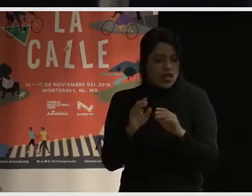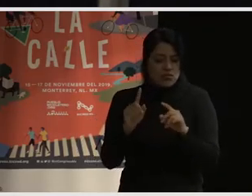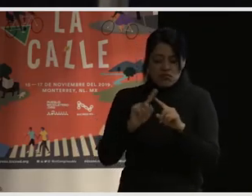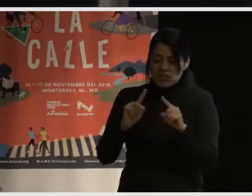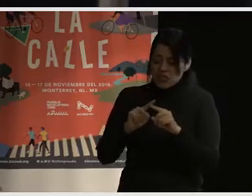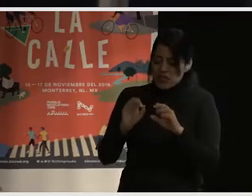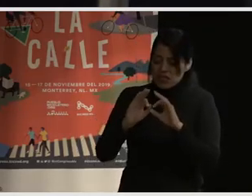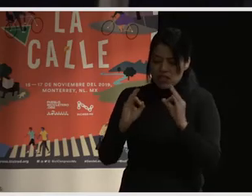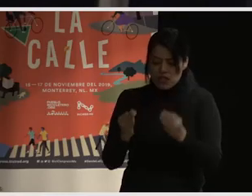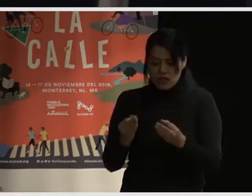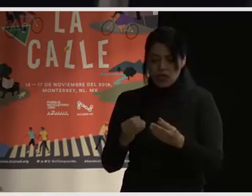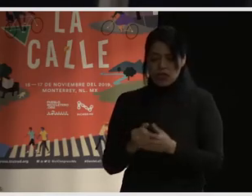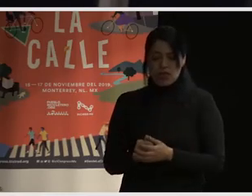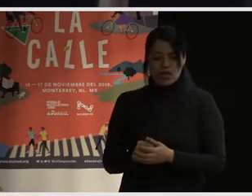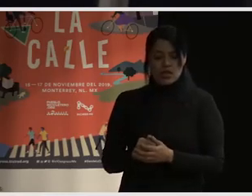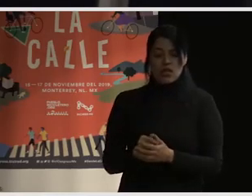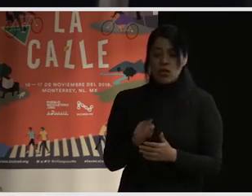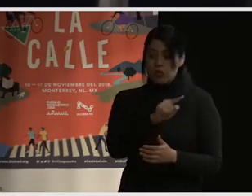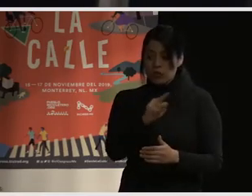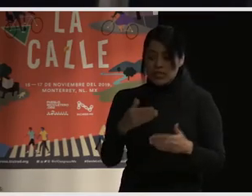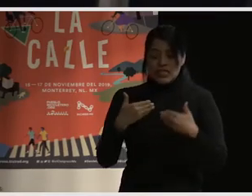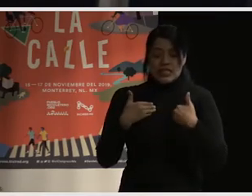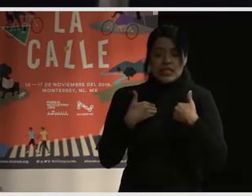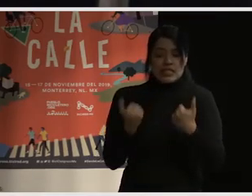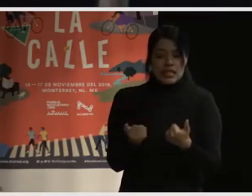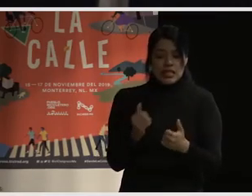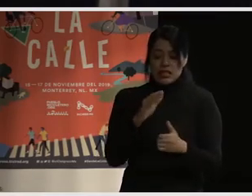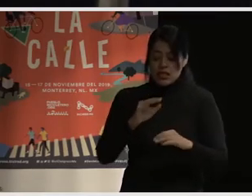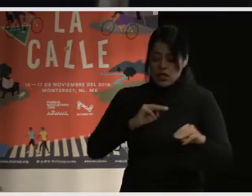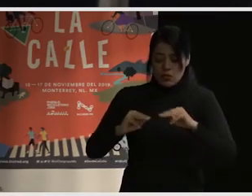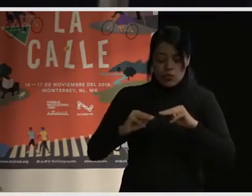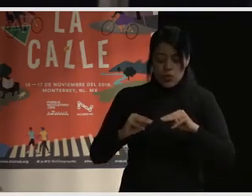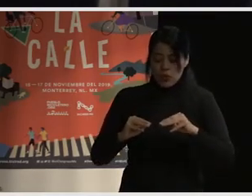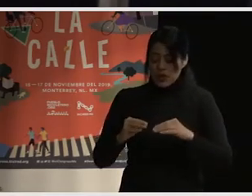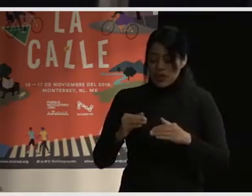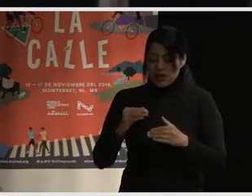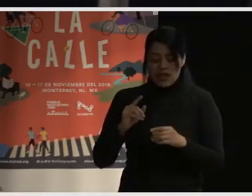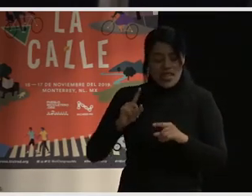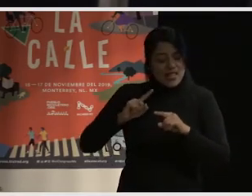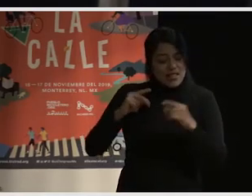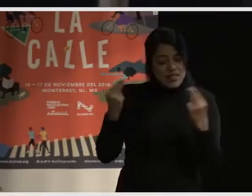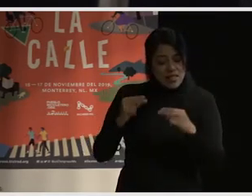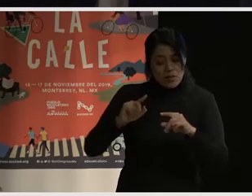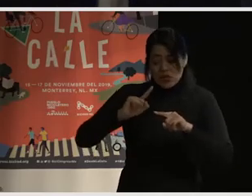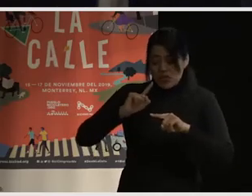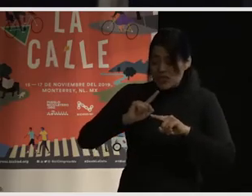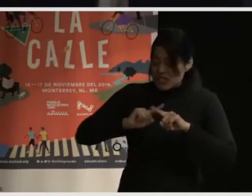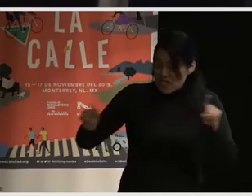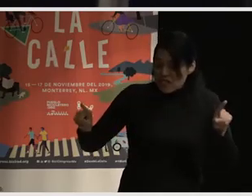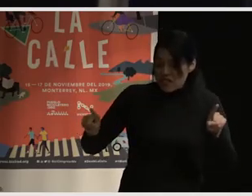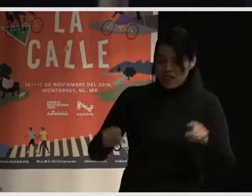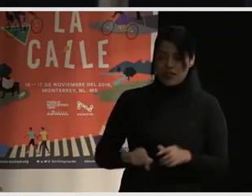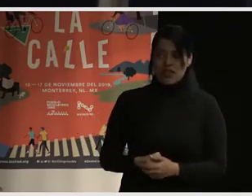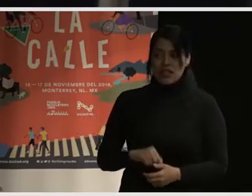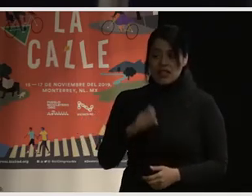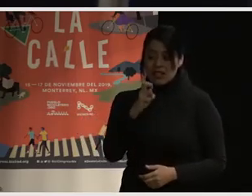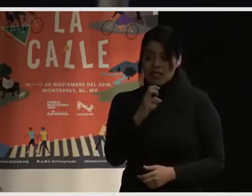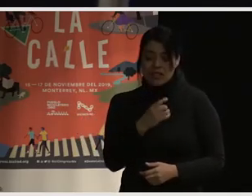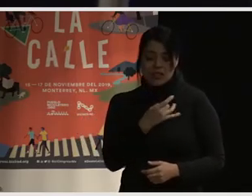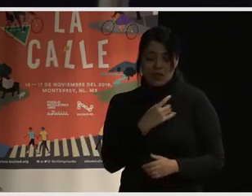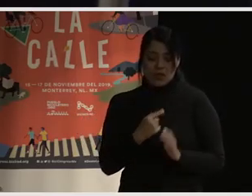tienen que entenderlos ya no nos podemos mover como nos movemos ahorita y ese miedo en los ciudadanos es muy claro y en muchas ocasiones